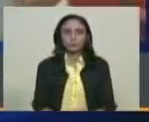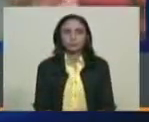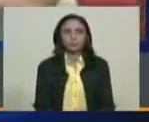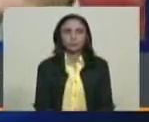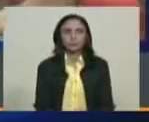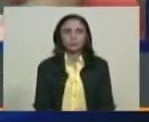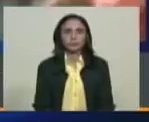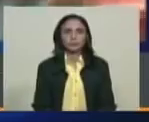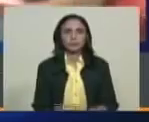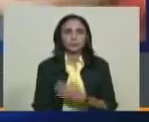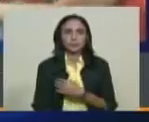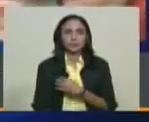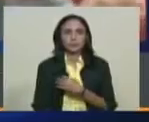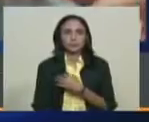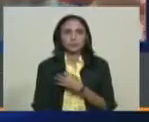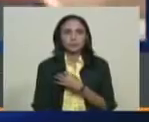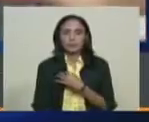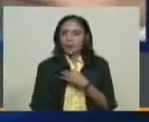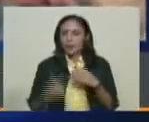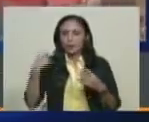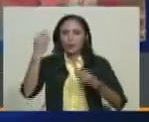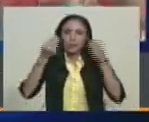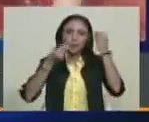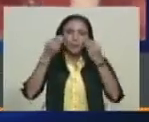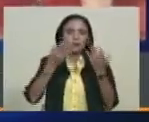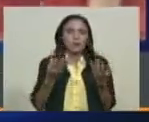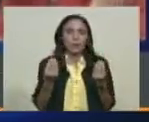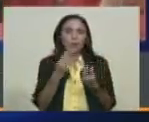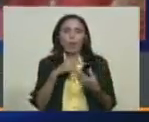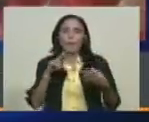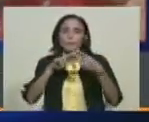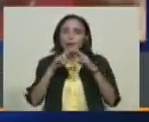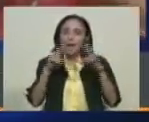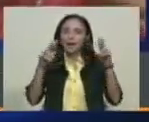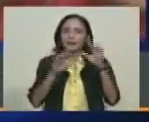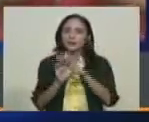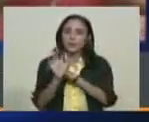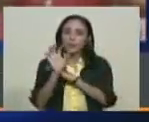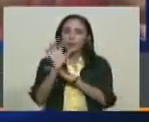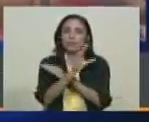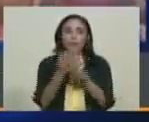Yo he pensado mucho en la paz del país, en la unión nacional.